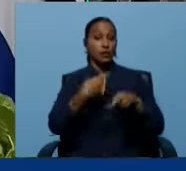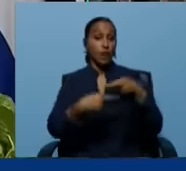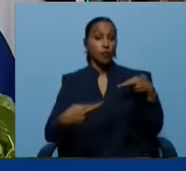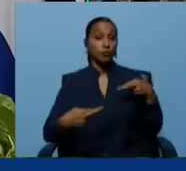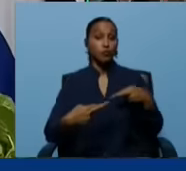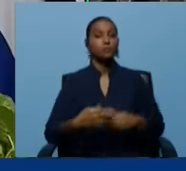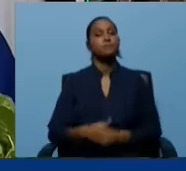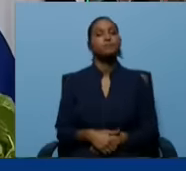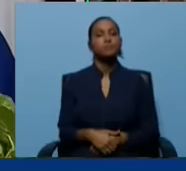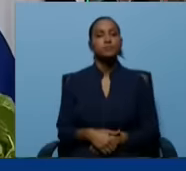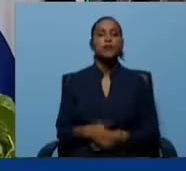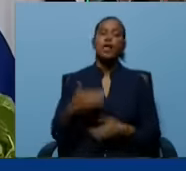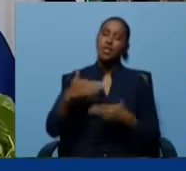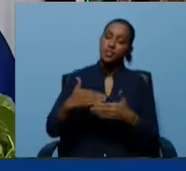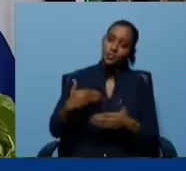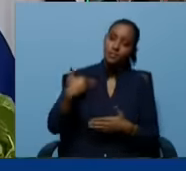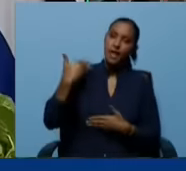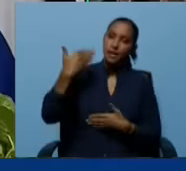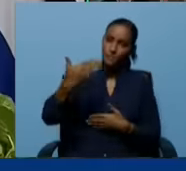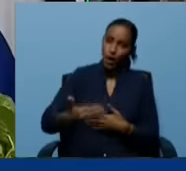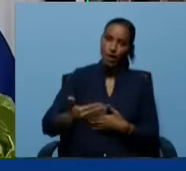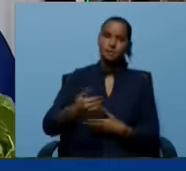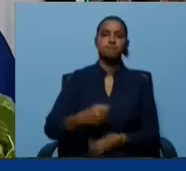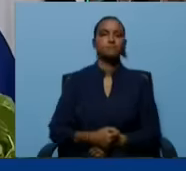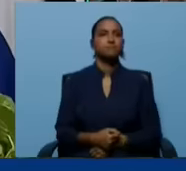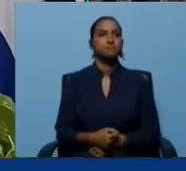Luego, la revolución